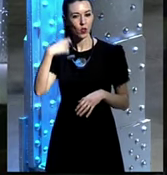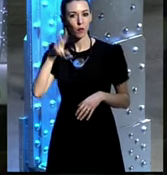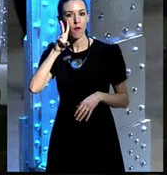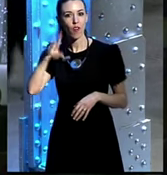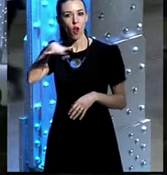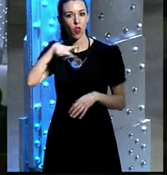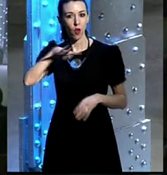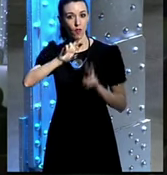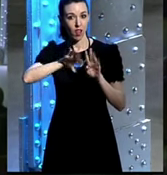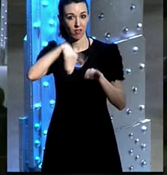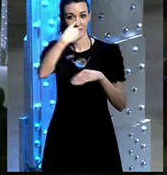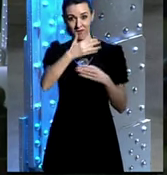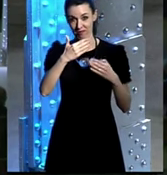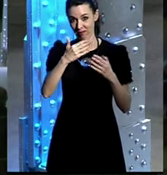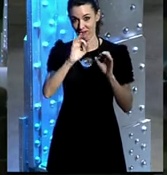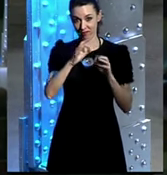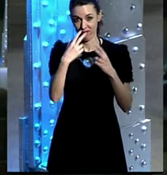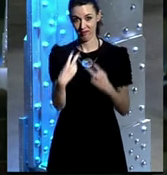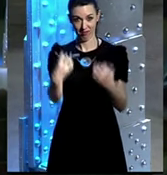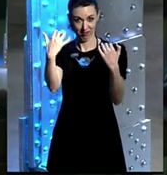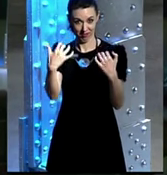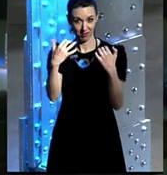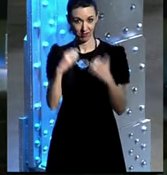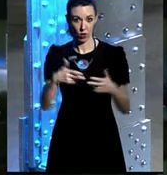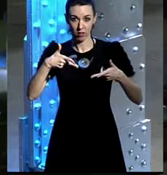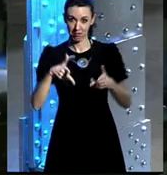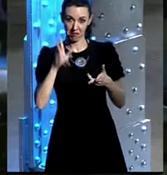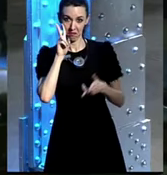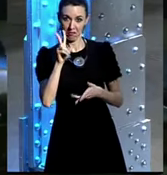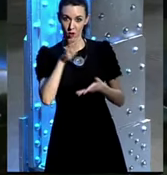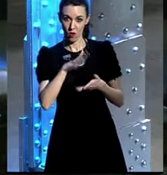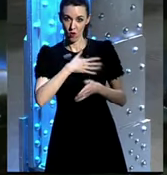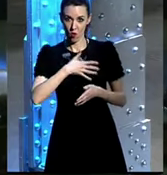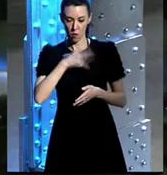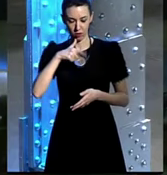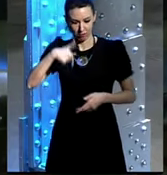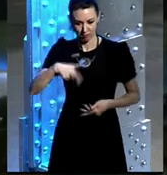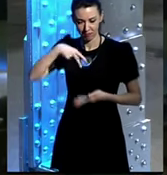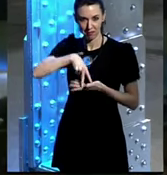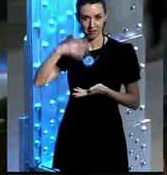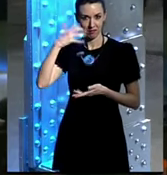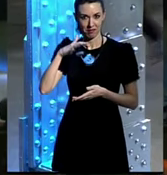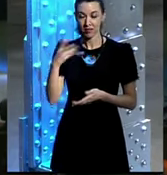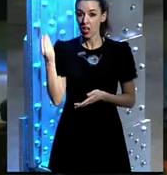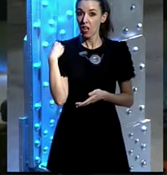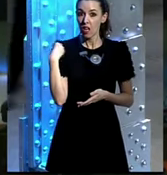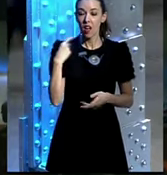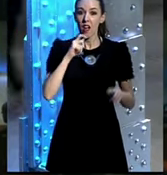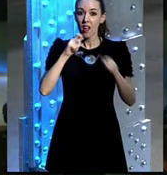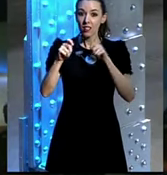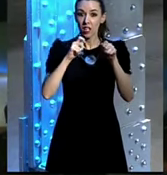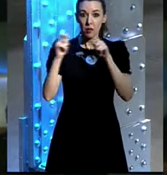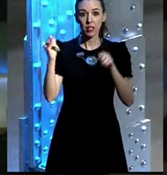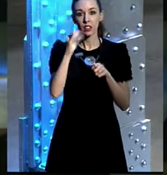ver desde el otro lado. Bueno, el caso es que cuando me propusieron presentar la entrevista de José Andrés